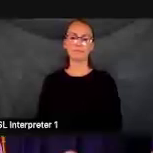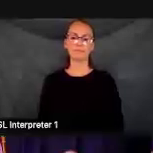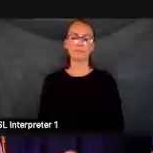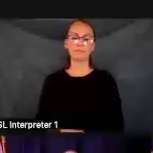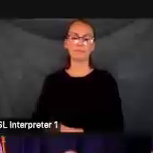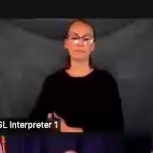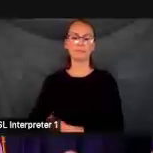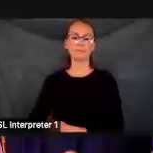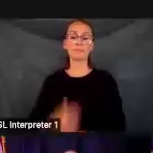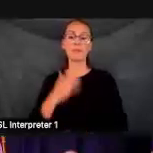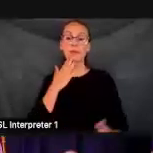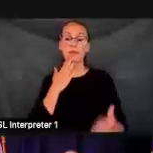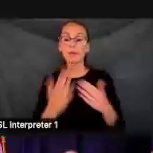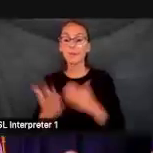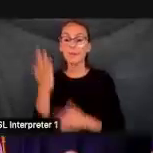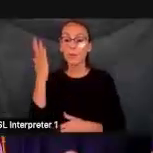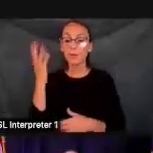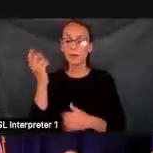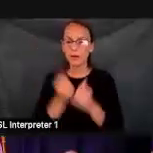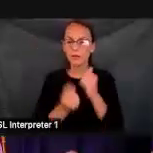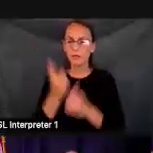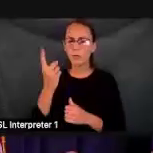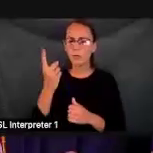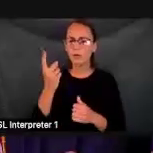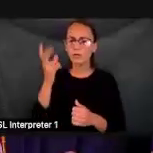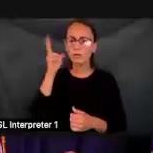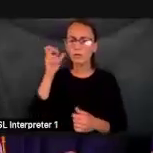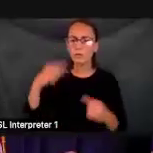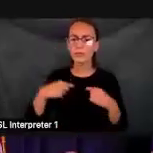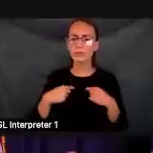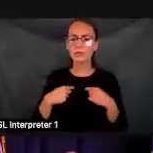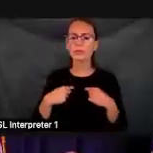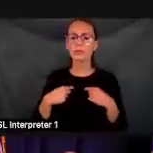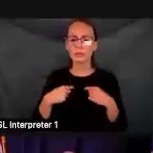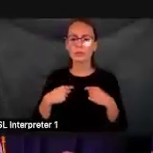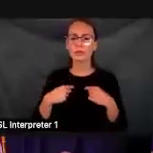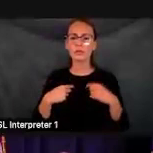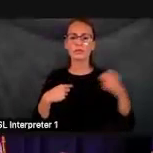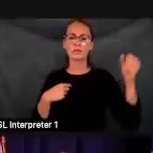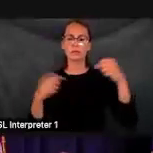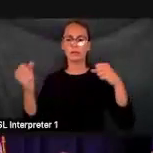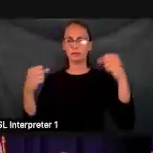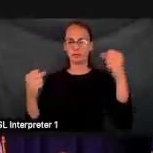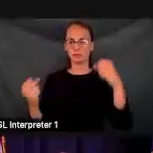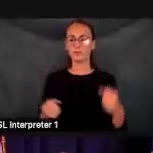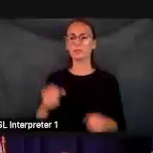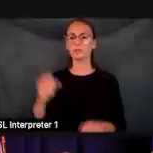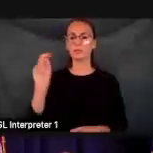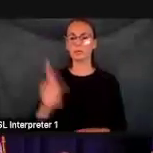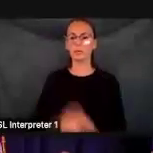Good morning. Buenos días, ¿me pueden escuchar? Yes. Sí.